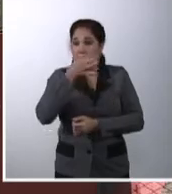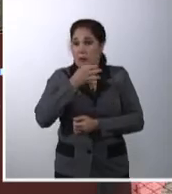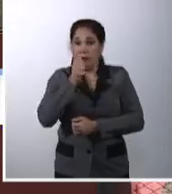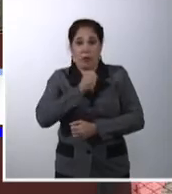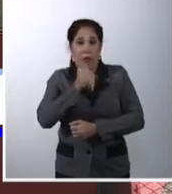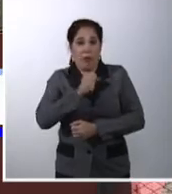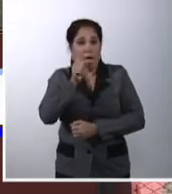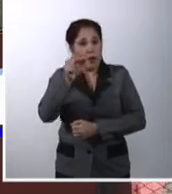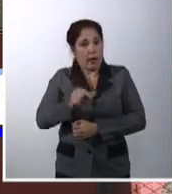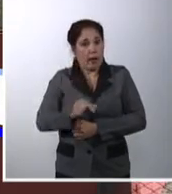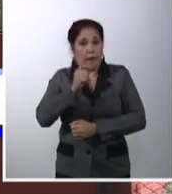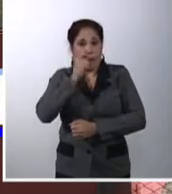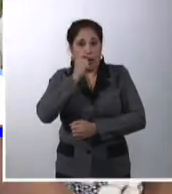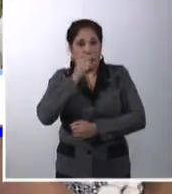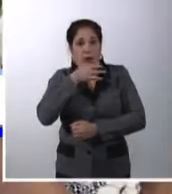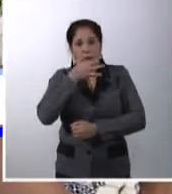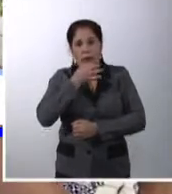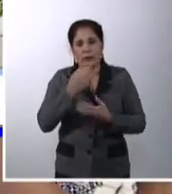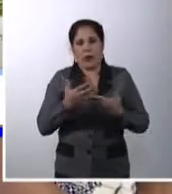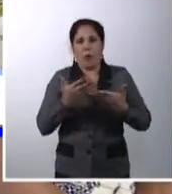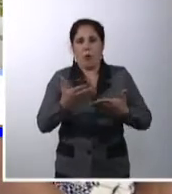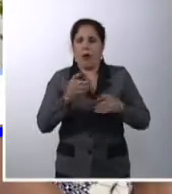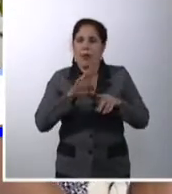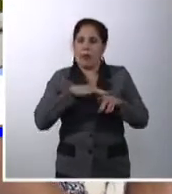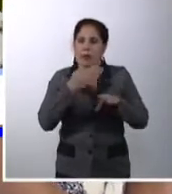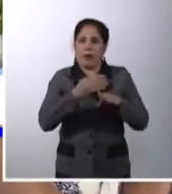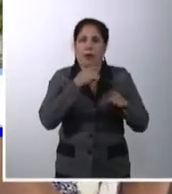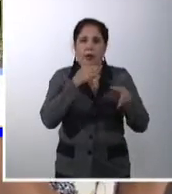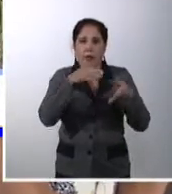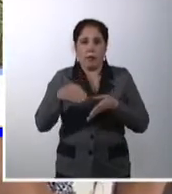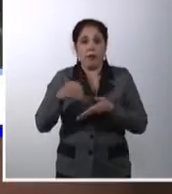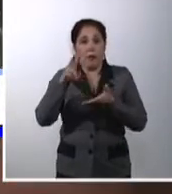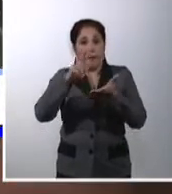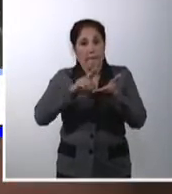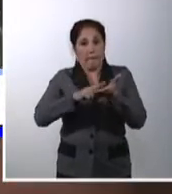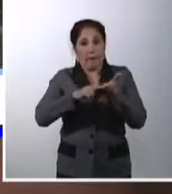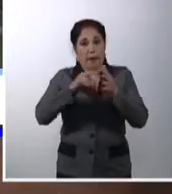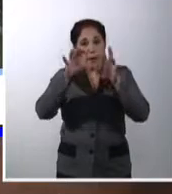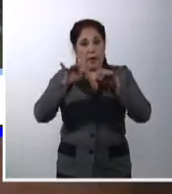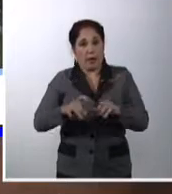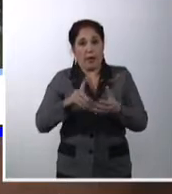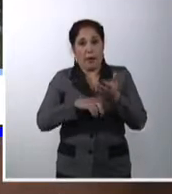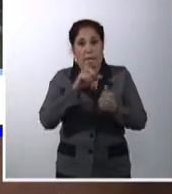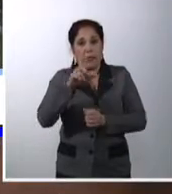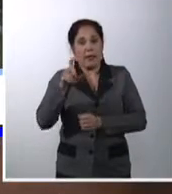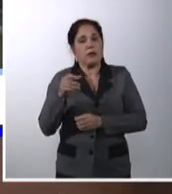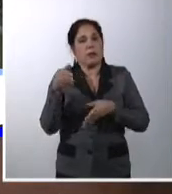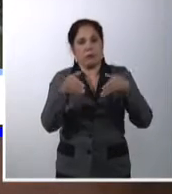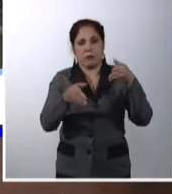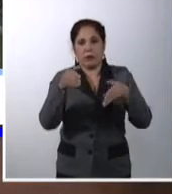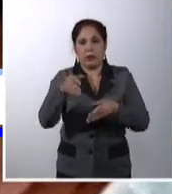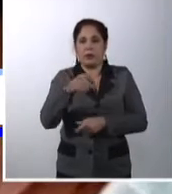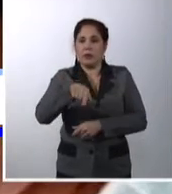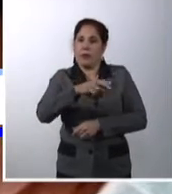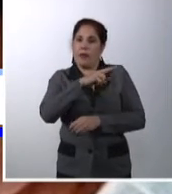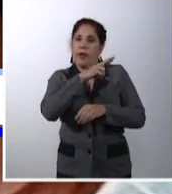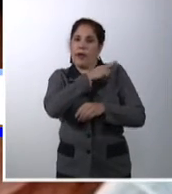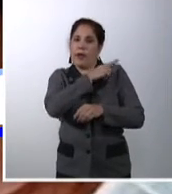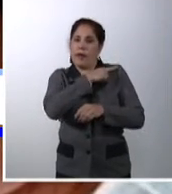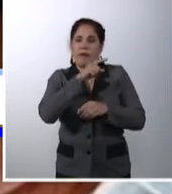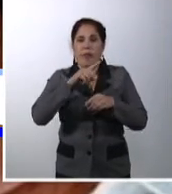periodista Richard Richards, al homenaje póstumo acudieron el miembro del secretariado del Comité Central del Partido y jefe de su Departamento